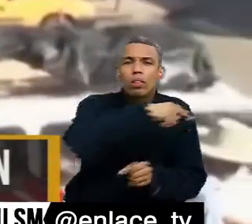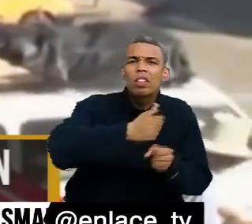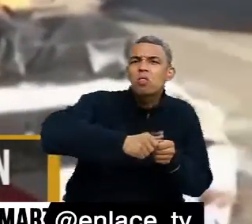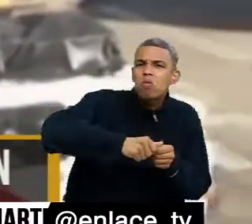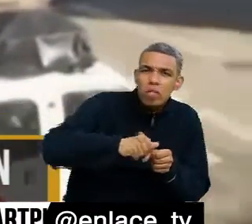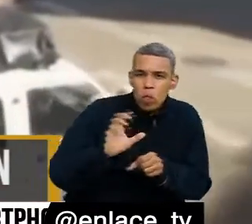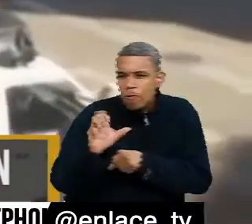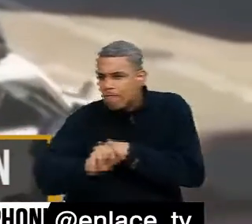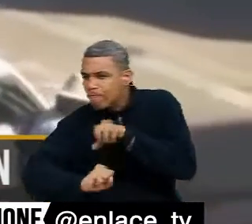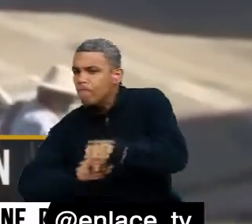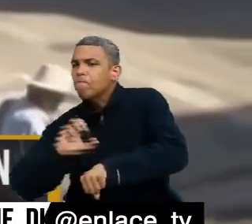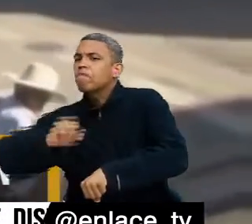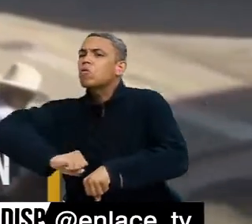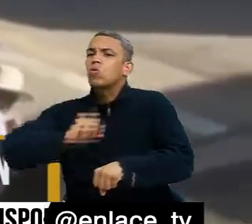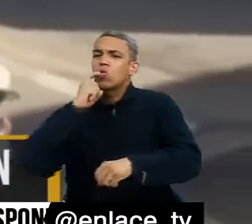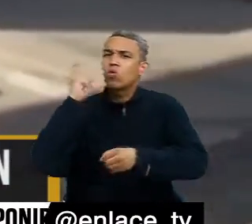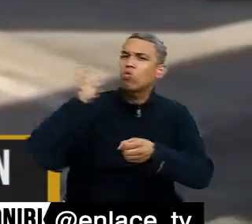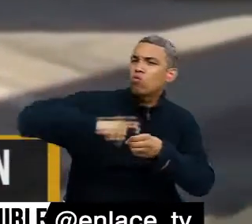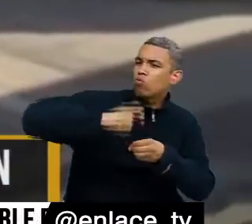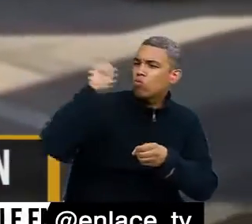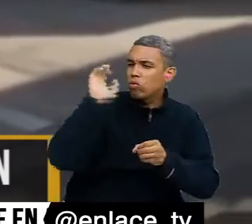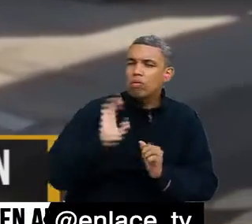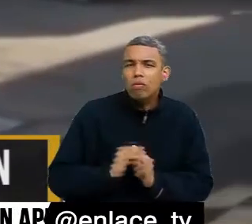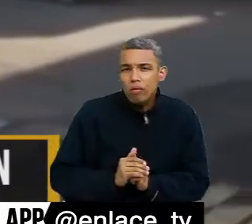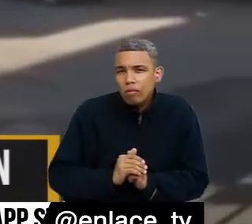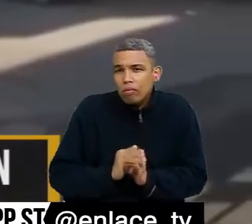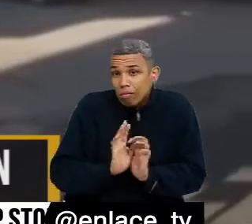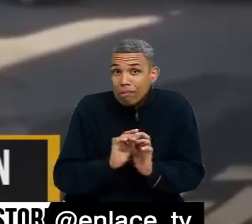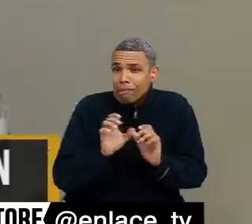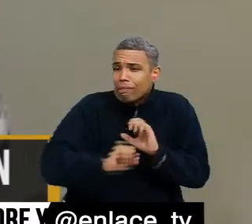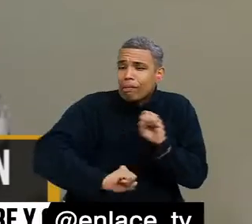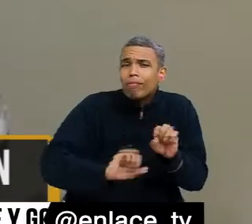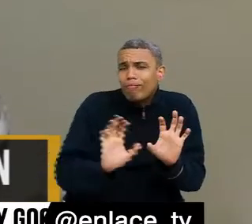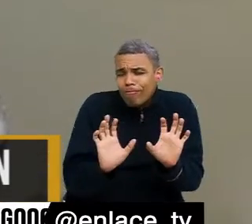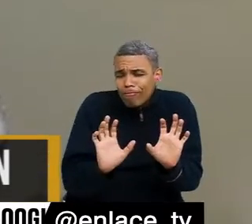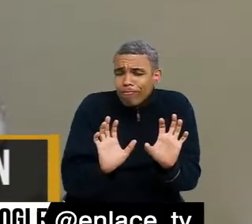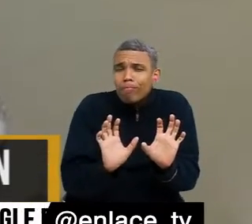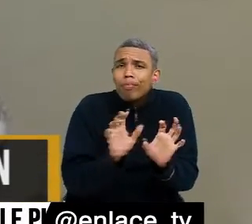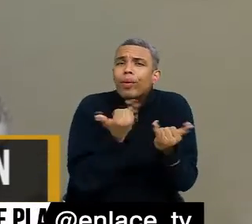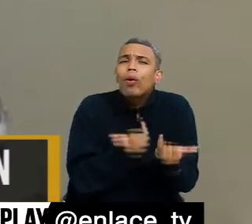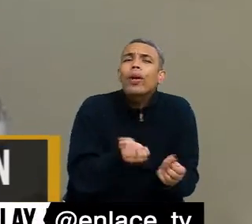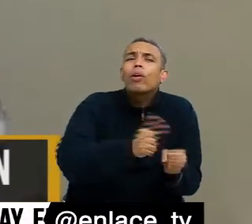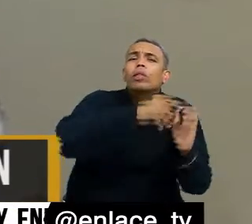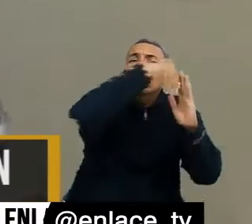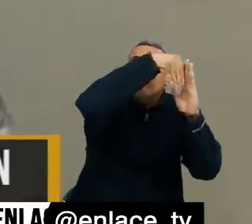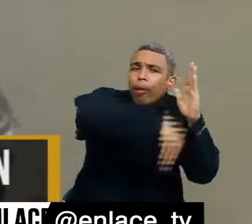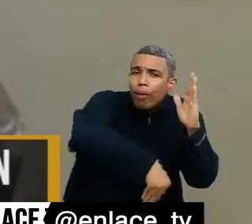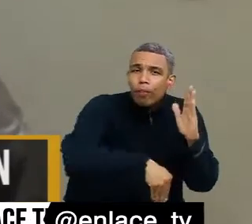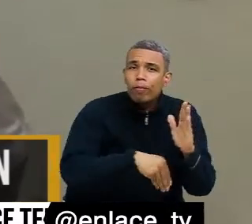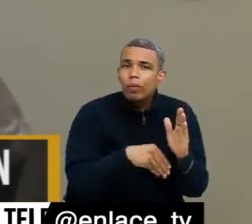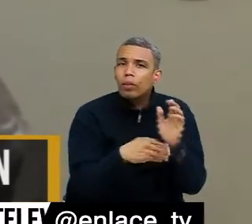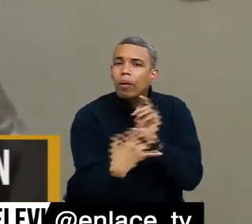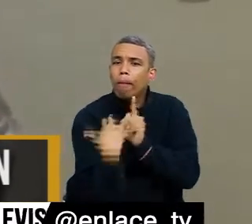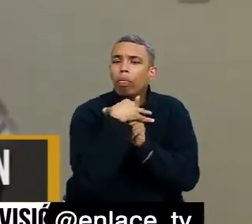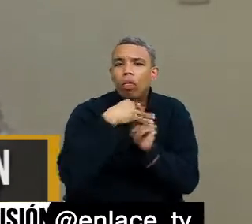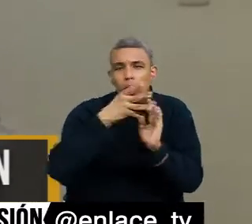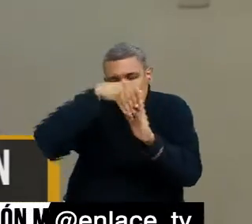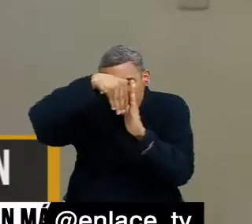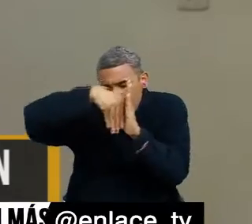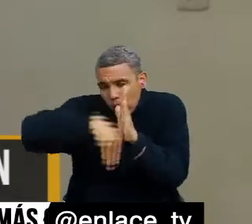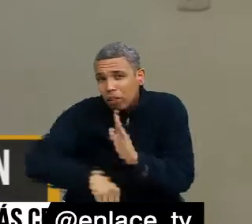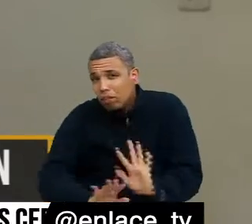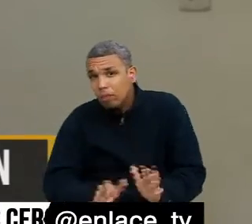Barranca Bermeja, de desempleo, de falta de servicios, de falta de muchos bienes públicos, pero no es que yo con esto quiero